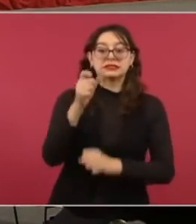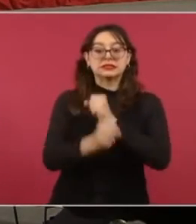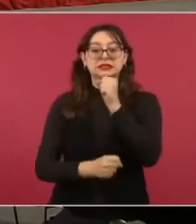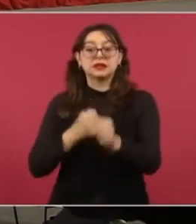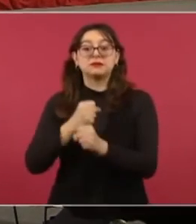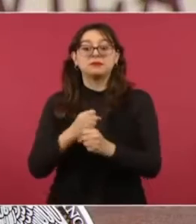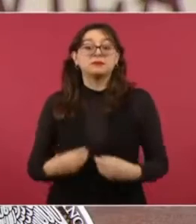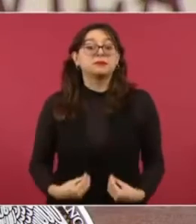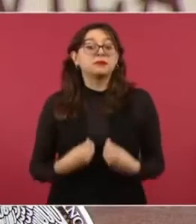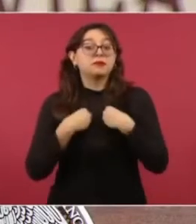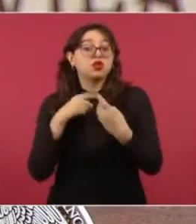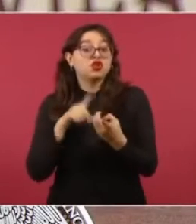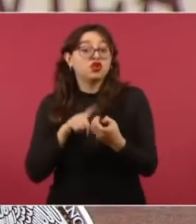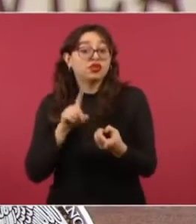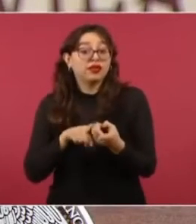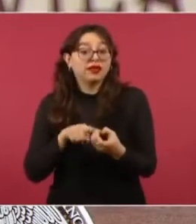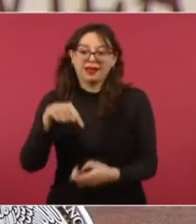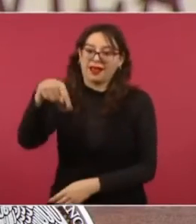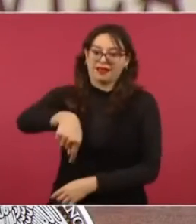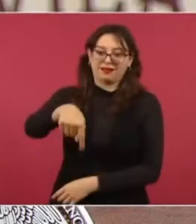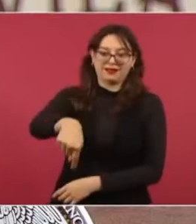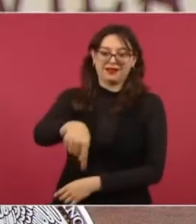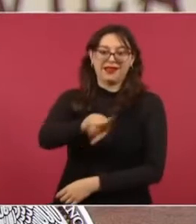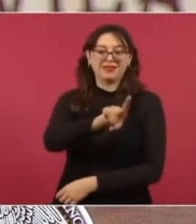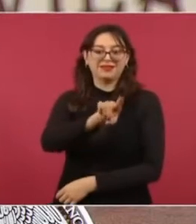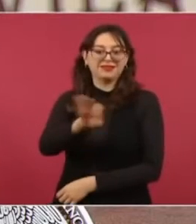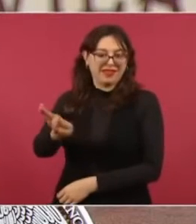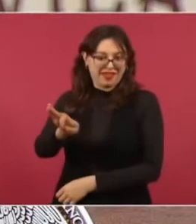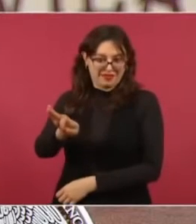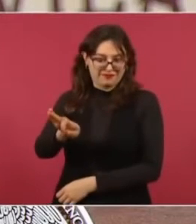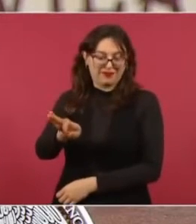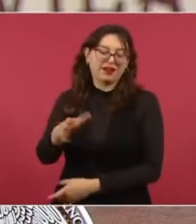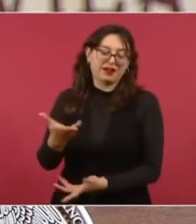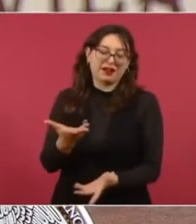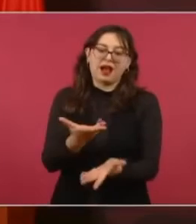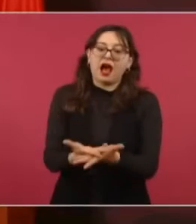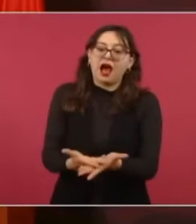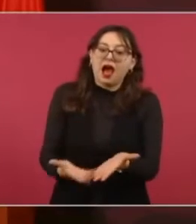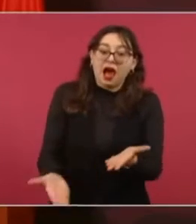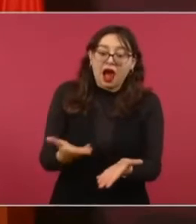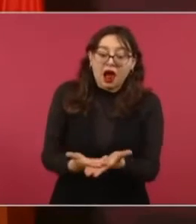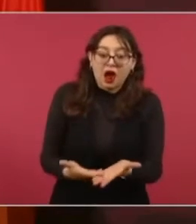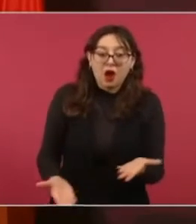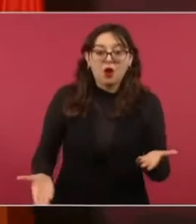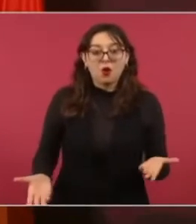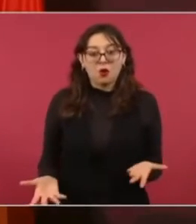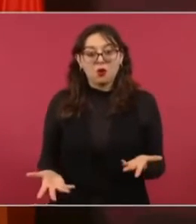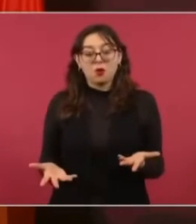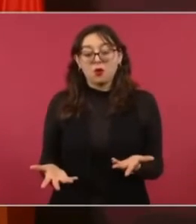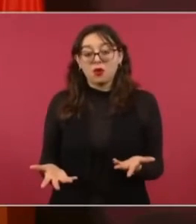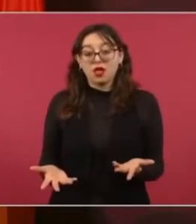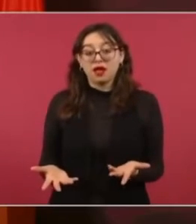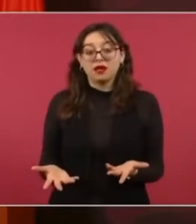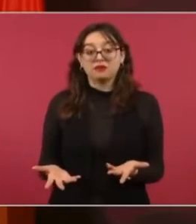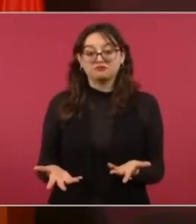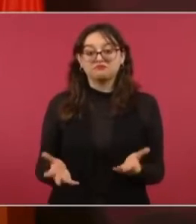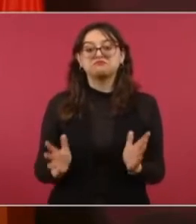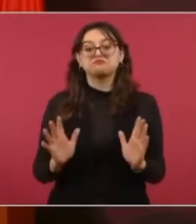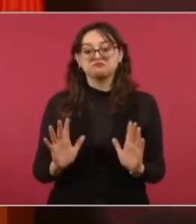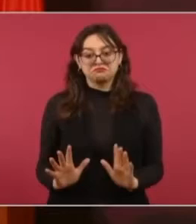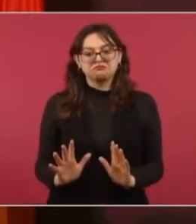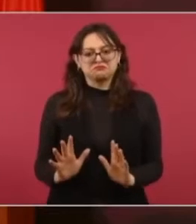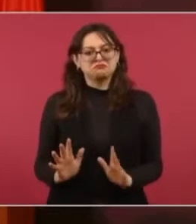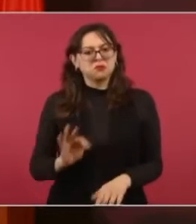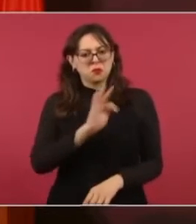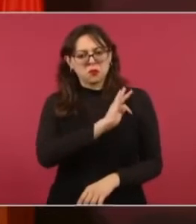residentes en el entonces Distrito Federal. Actualmente, y ya que andamos en estas, nos dan